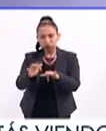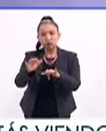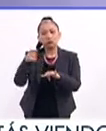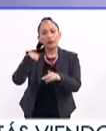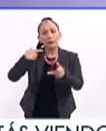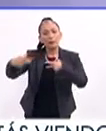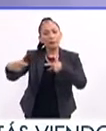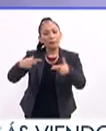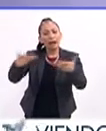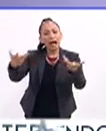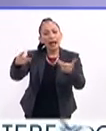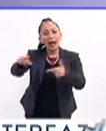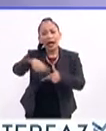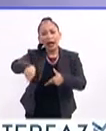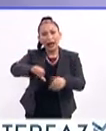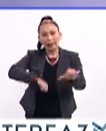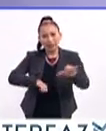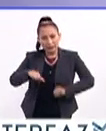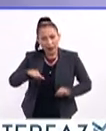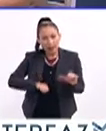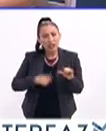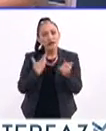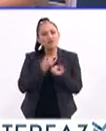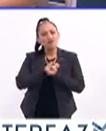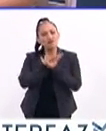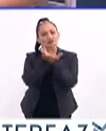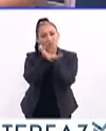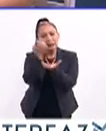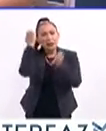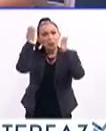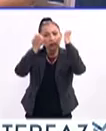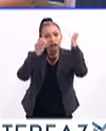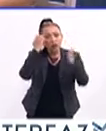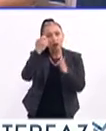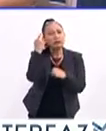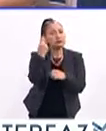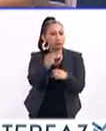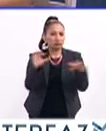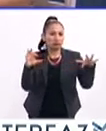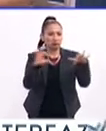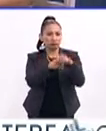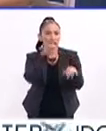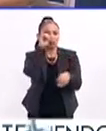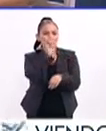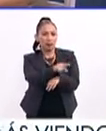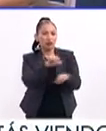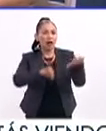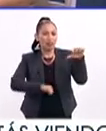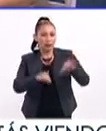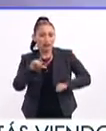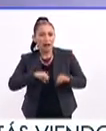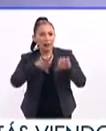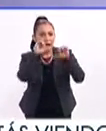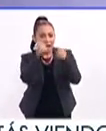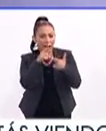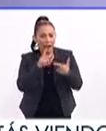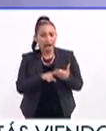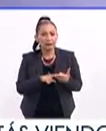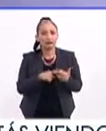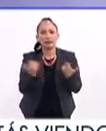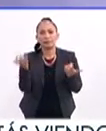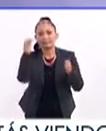a desarrollar actividades y exposiciones que tienen que ver con actividades